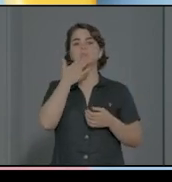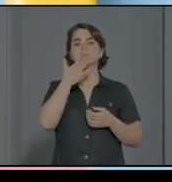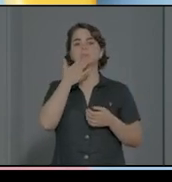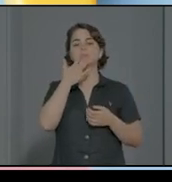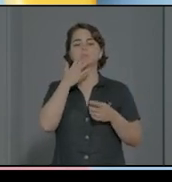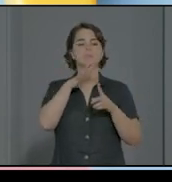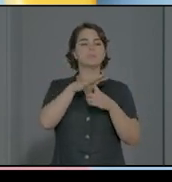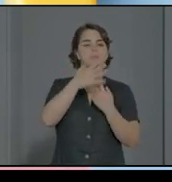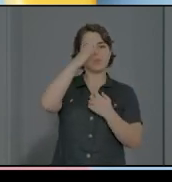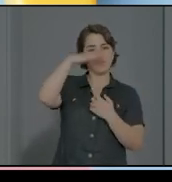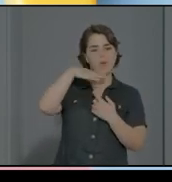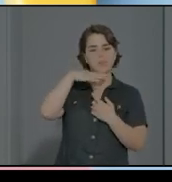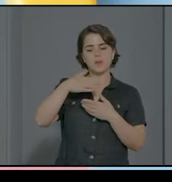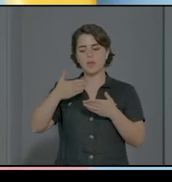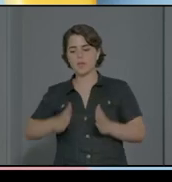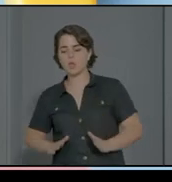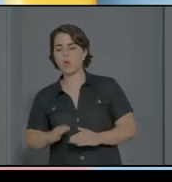madre-hijo hay una especie de sincronía.